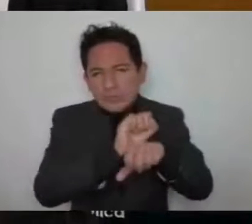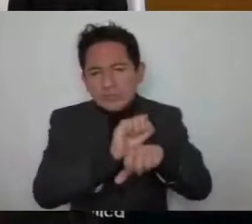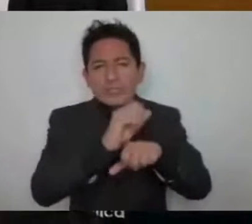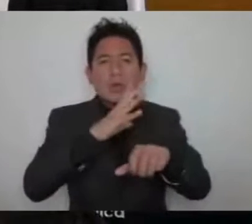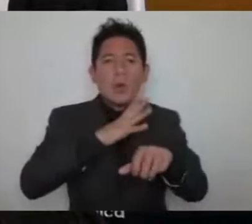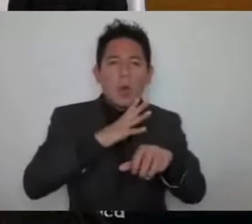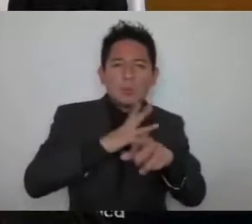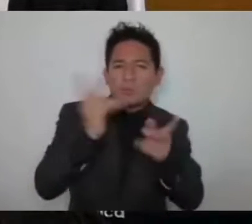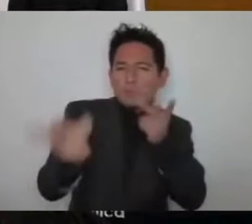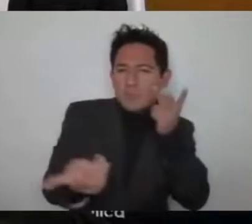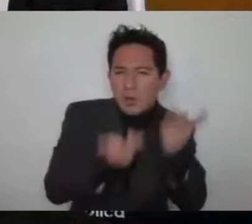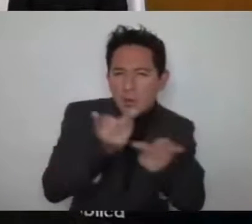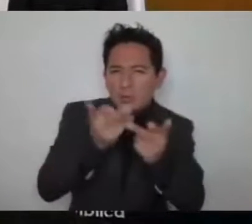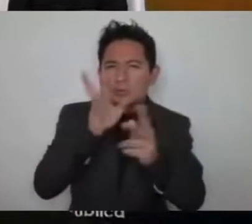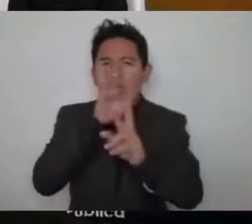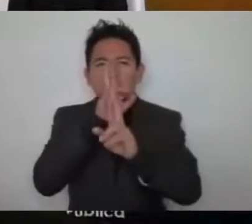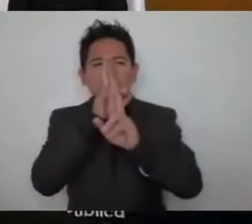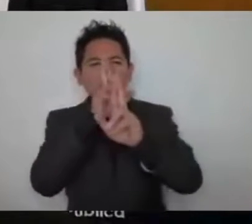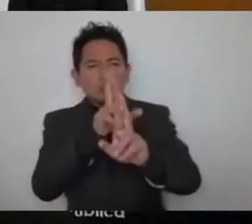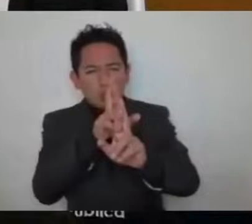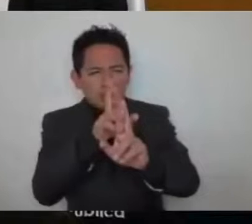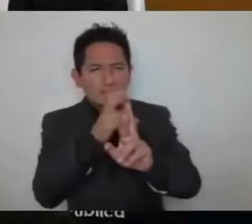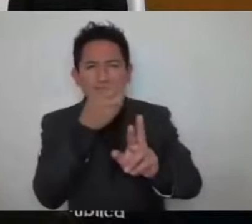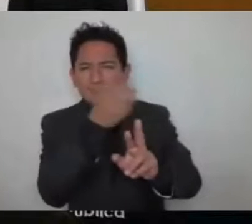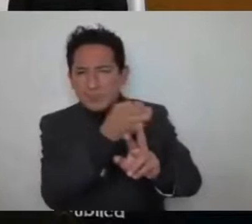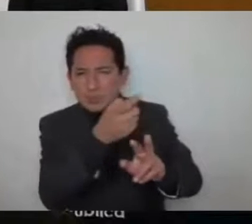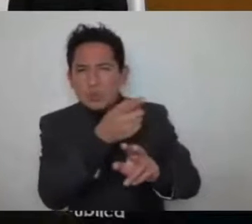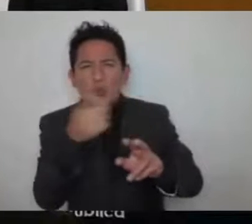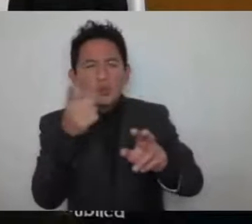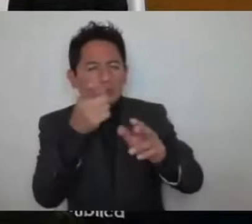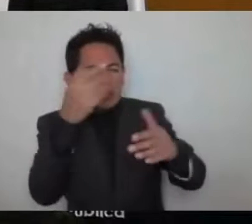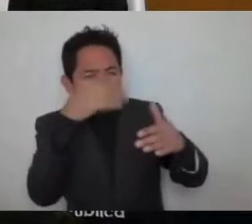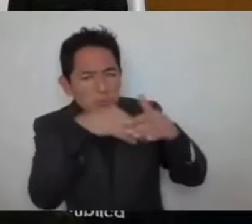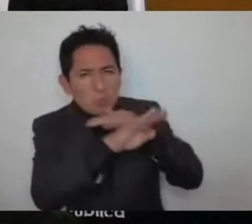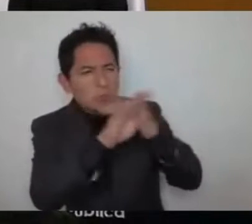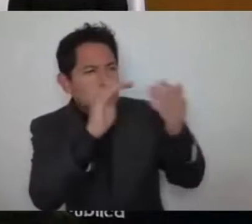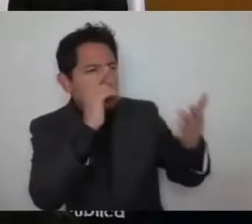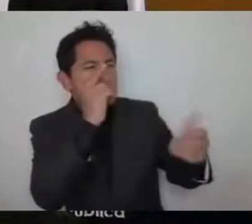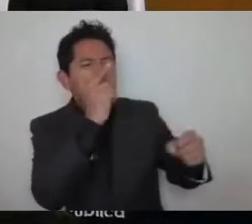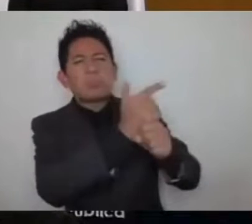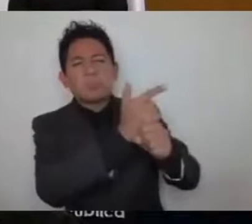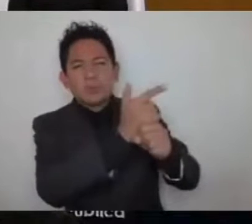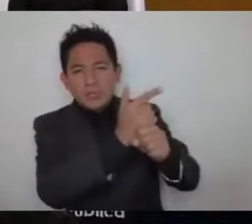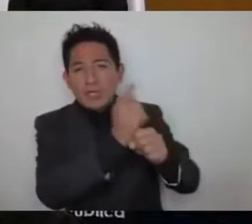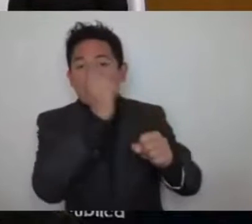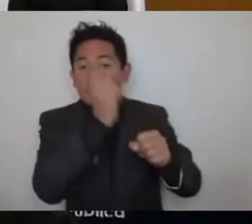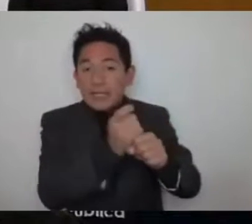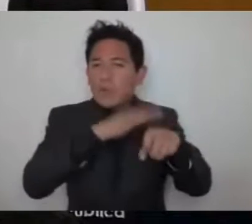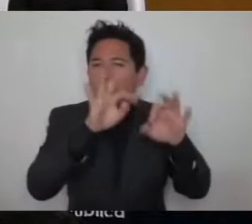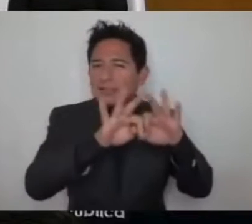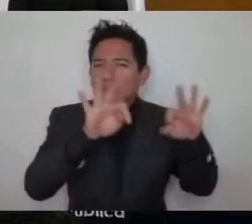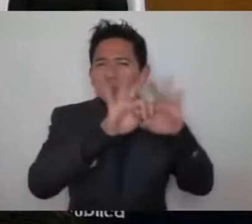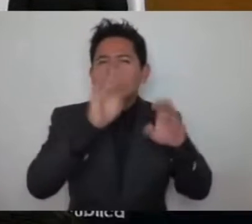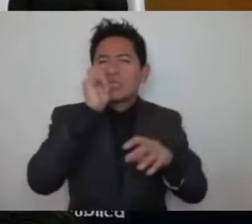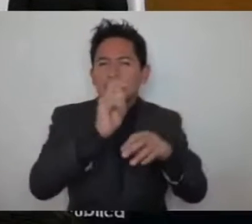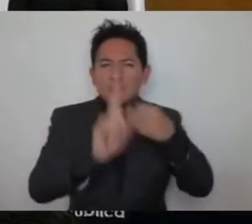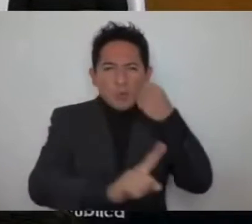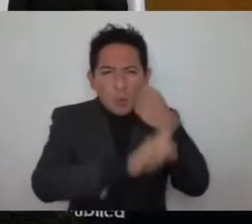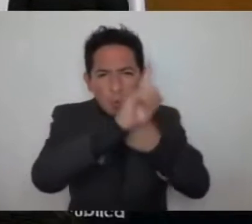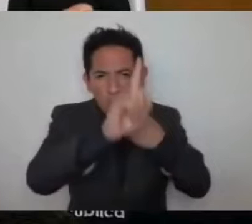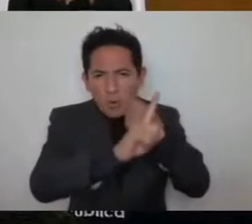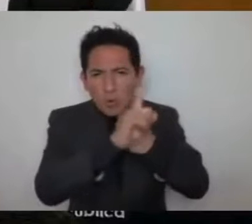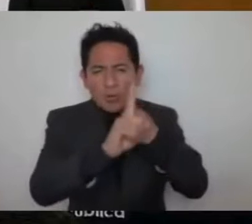problematizar Yo creo que problematizar el derecho Pues siempre es atractivo pero estamos hablando de documentos que intentan dar